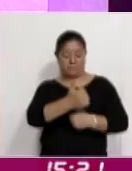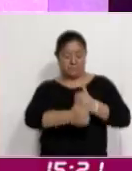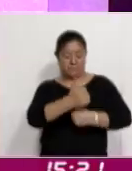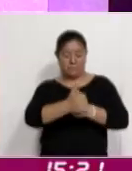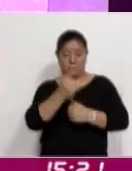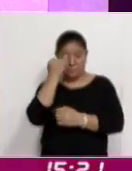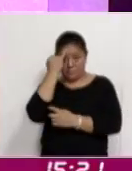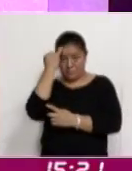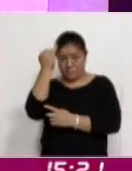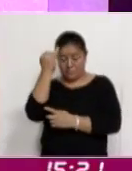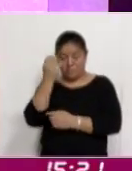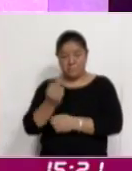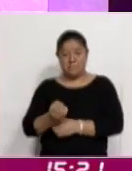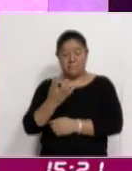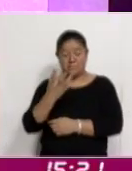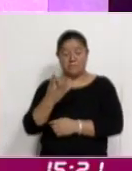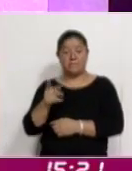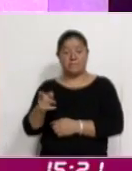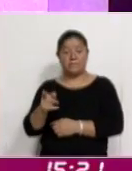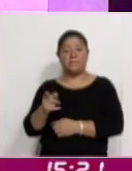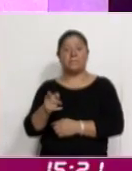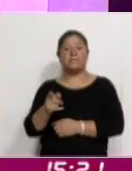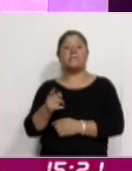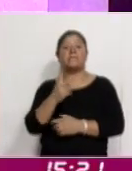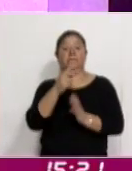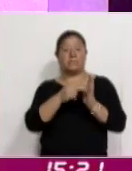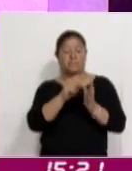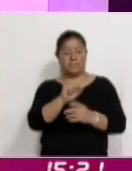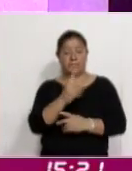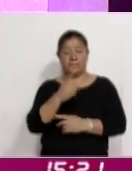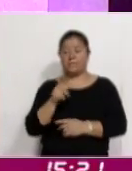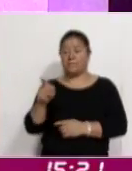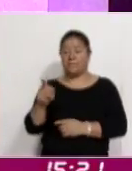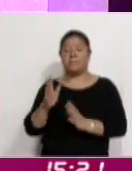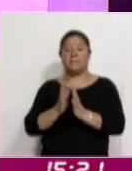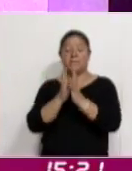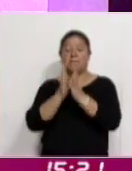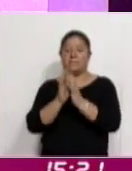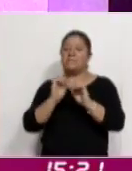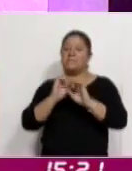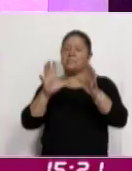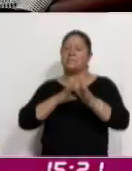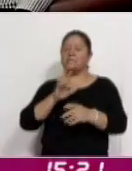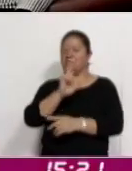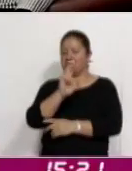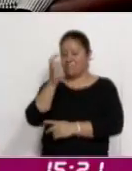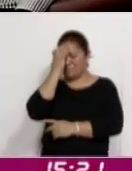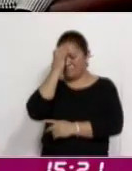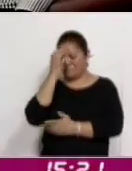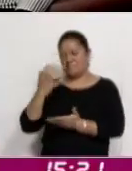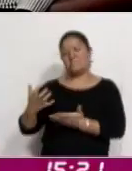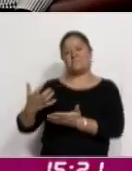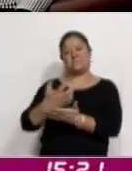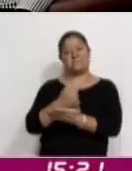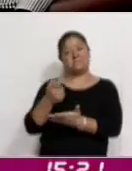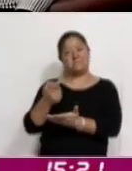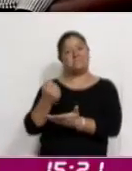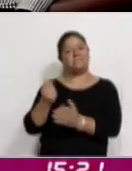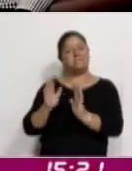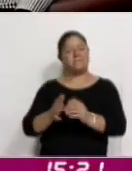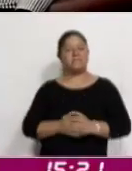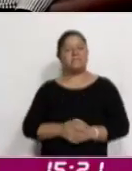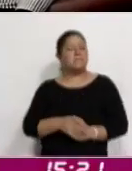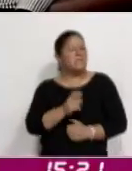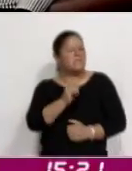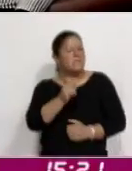transparencia 2024 en la que participaron y obtuvieron, por supuesto, un reconocimiento. Háblenos de esto, ¿de qué se